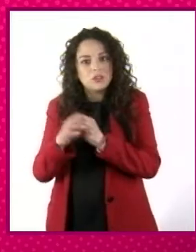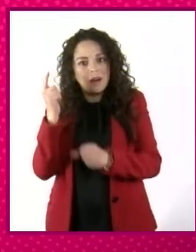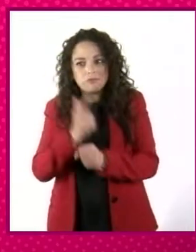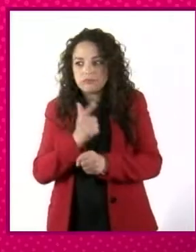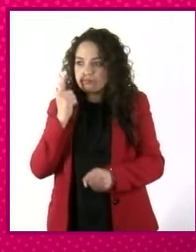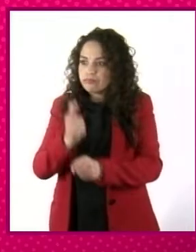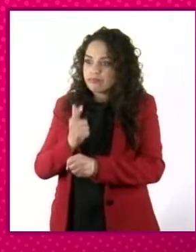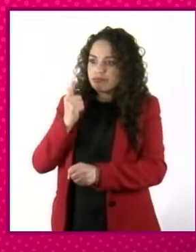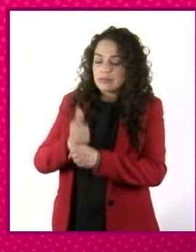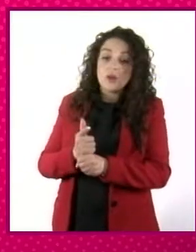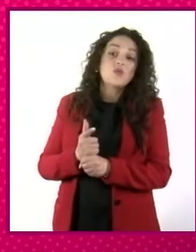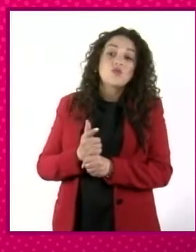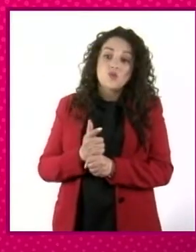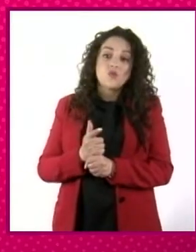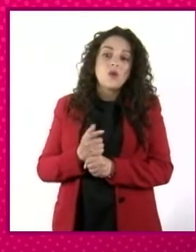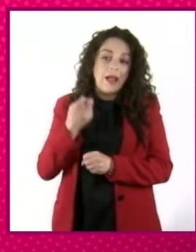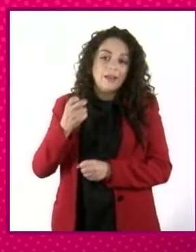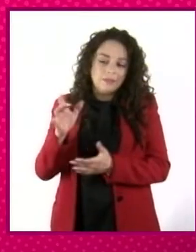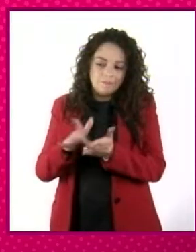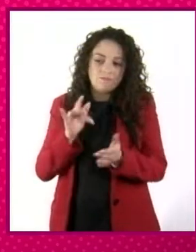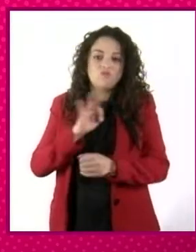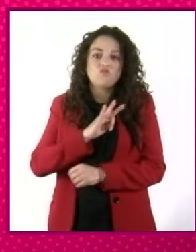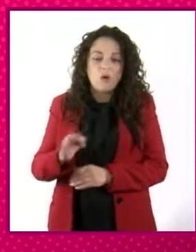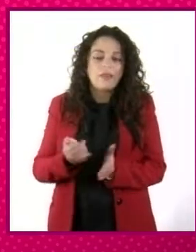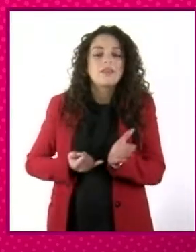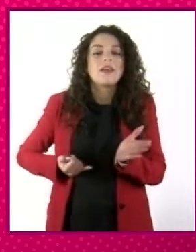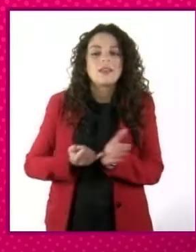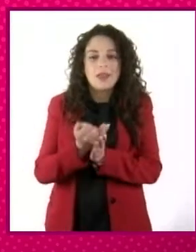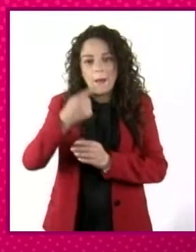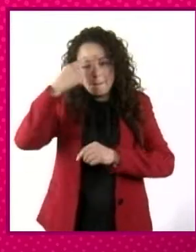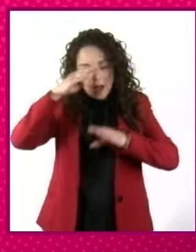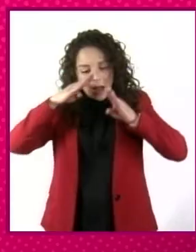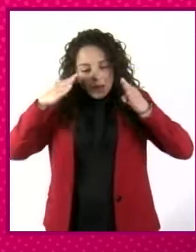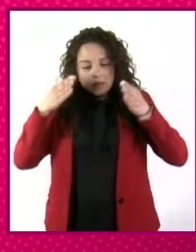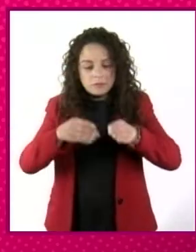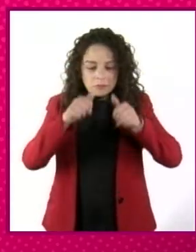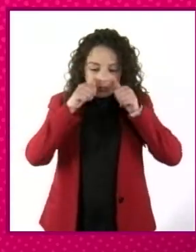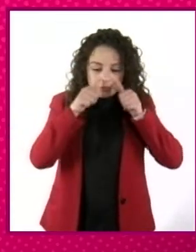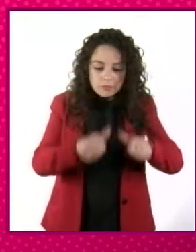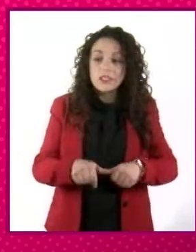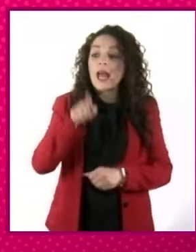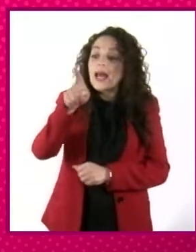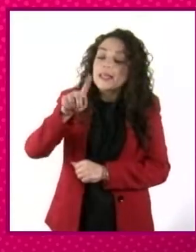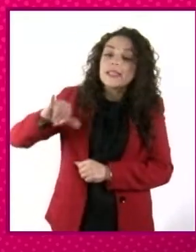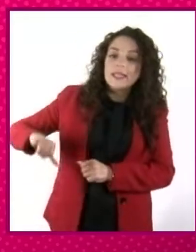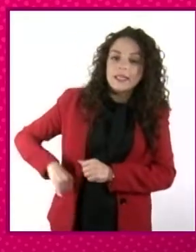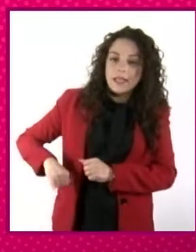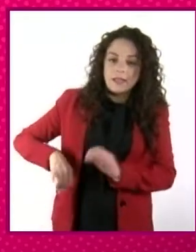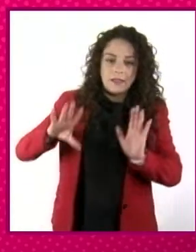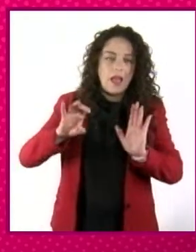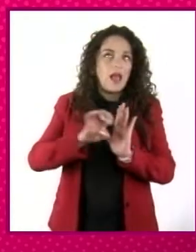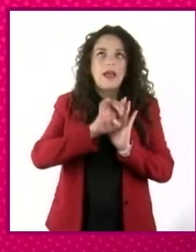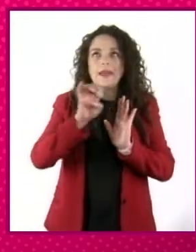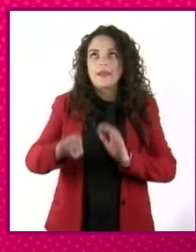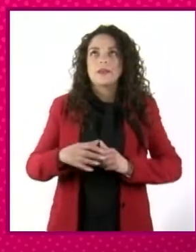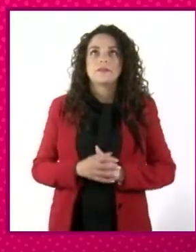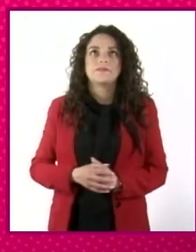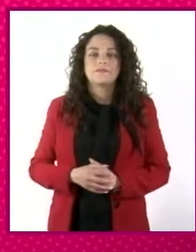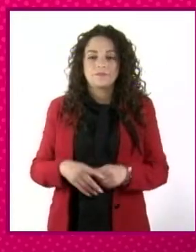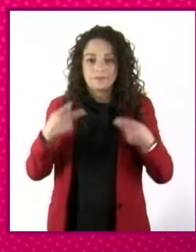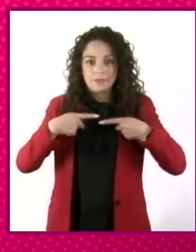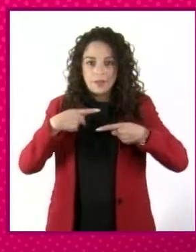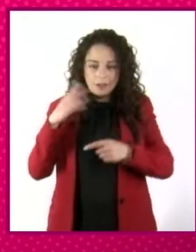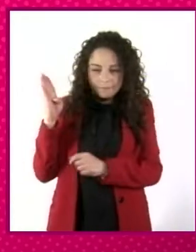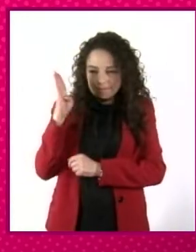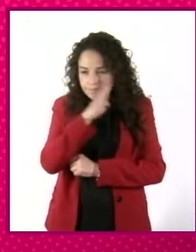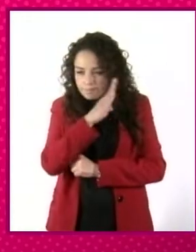a decidir por enfocarte en algo que sea de tu interés. No sé, por ejemplo, ¿qué hace el detective? Va tras las